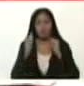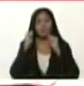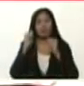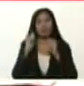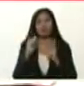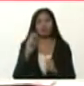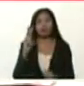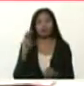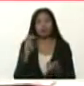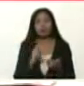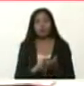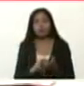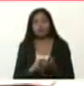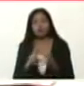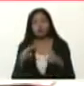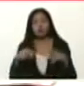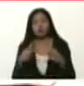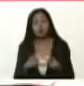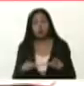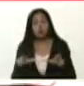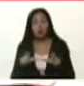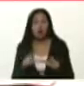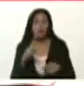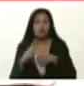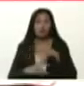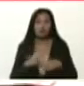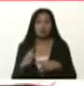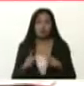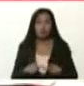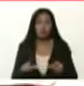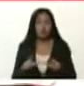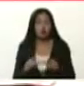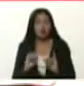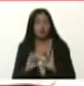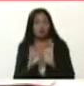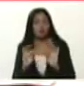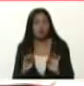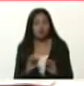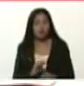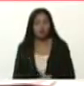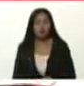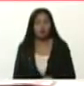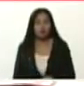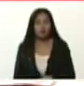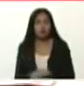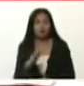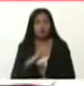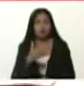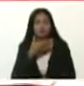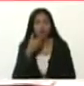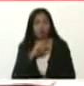minas, de nuevas áreas productivas en el campo de la minería, que es uno de los campos donde mejor